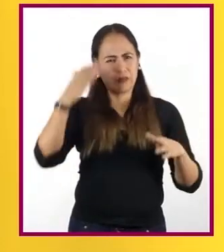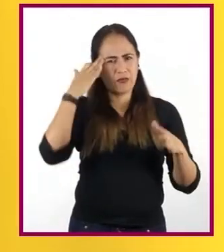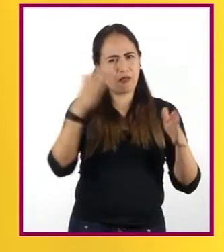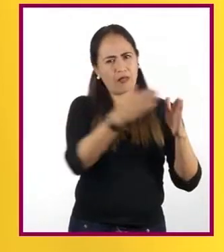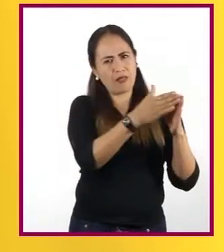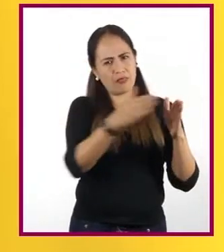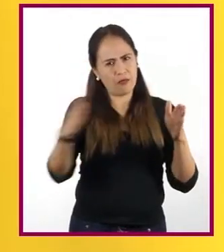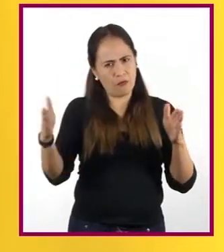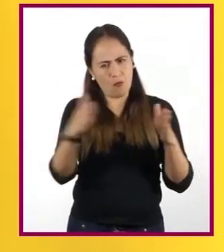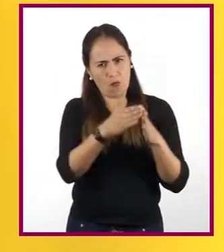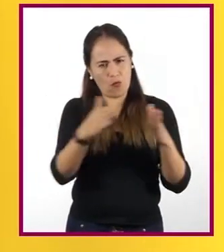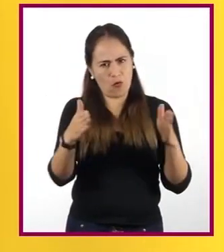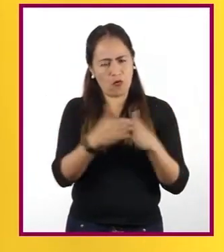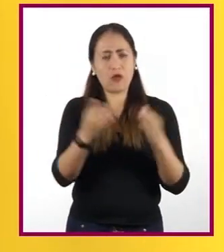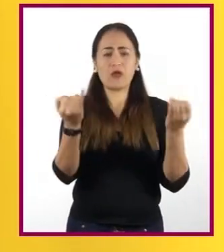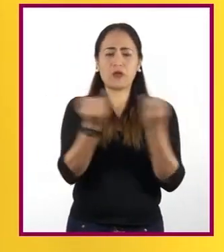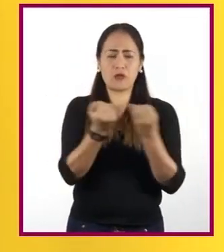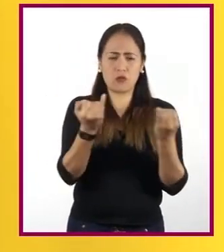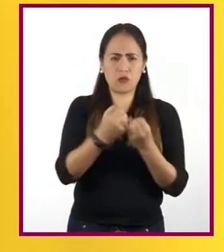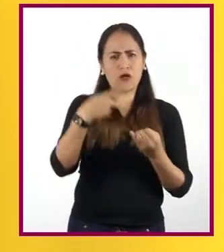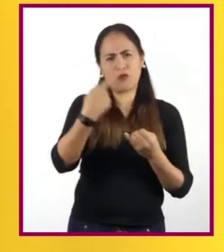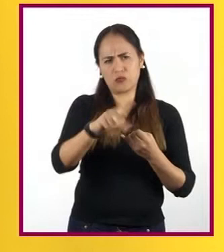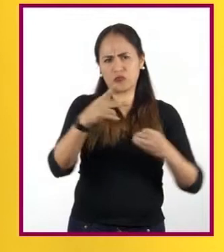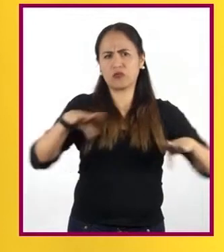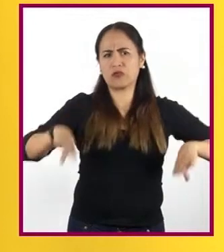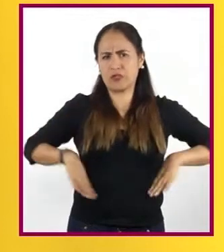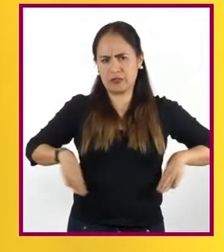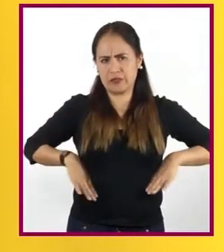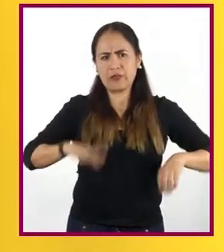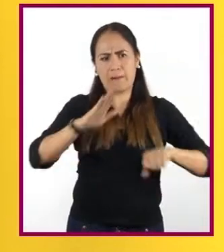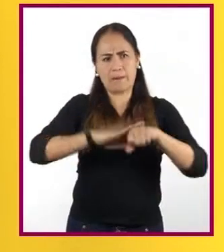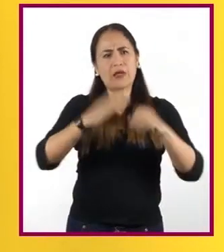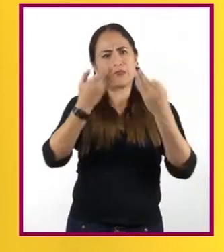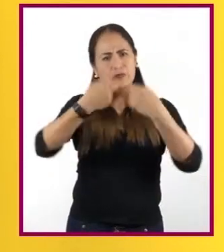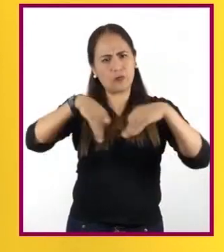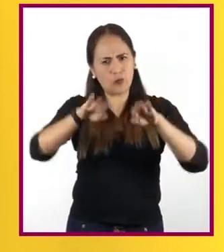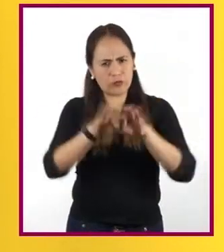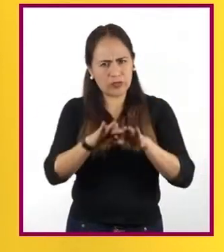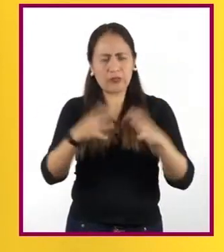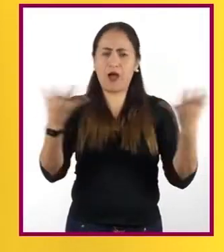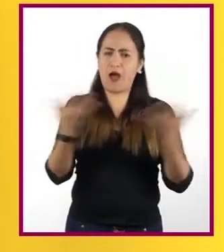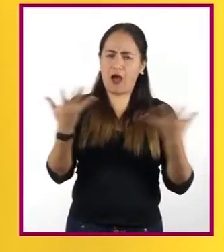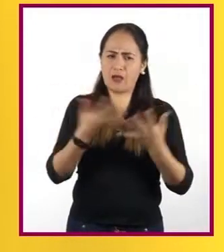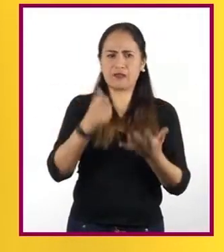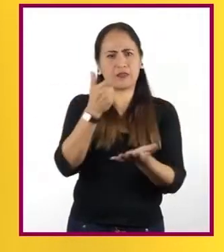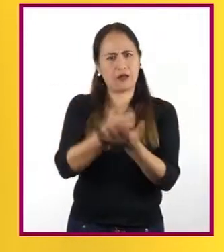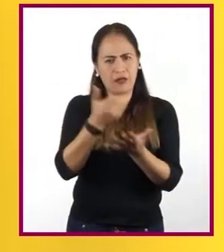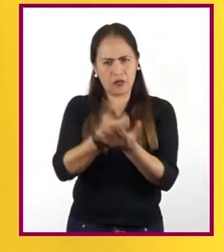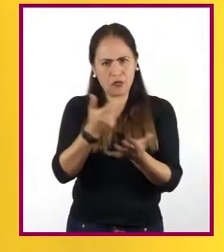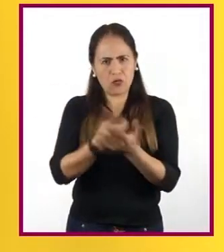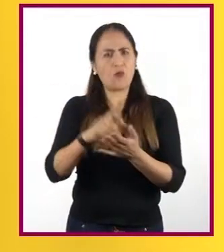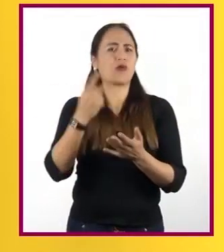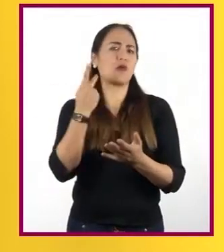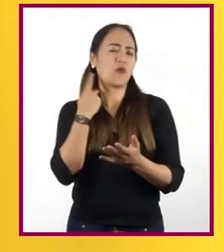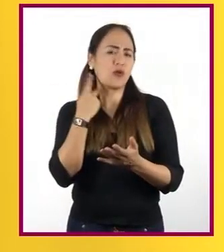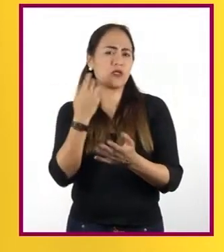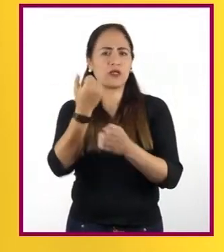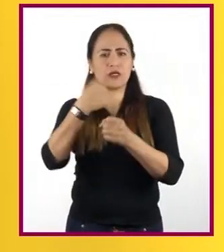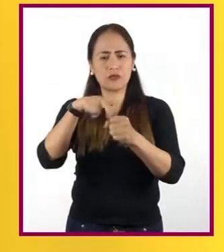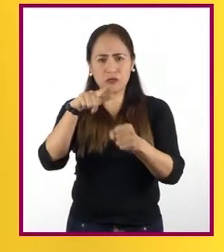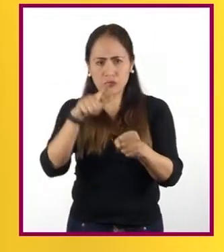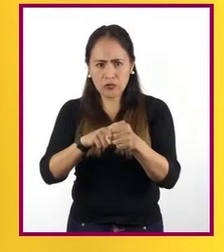tardío y sus principales características, actividades económicas, políticas, sociales